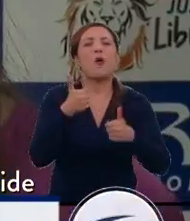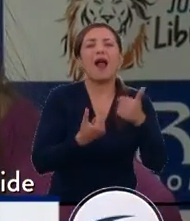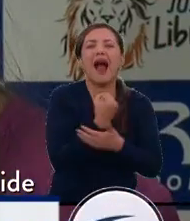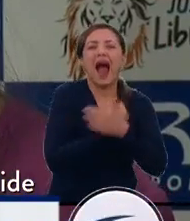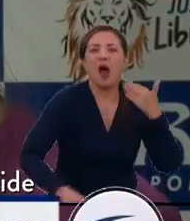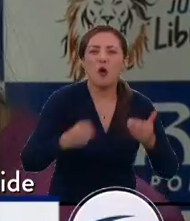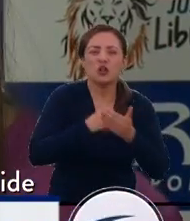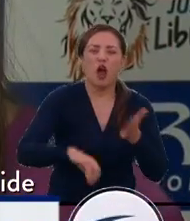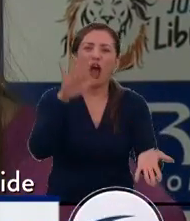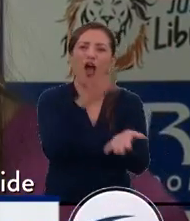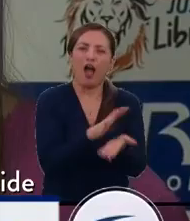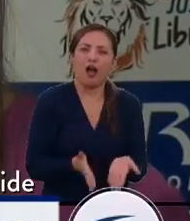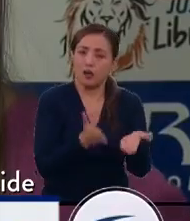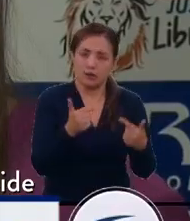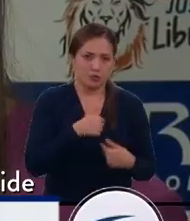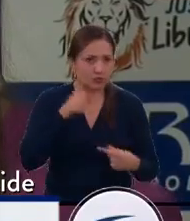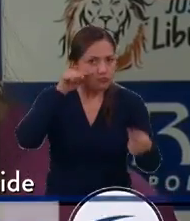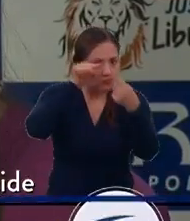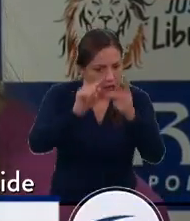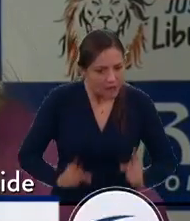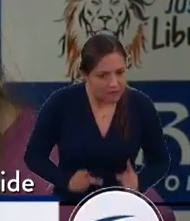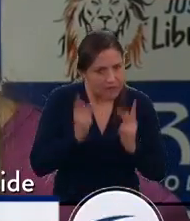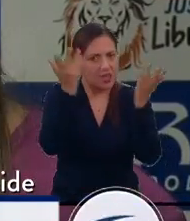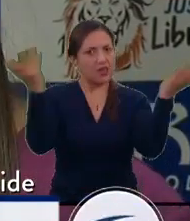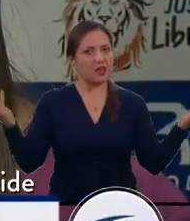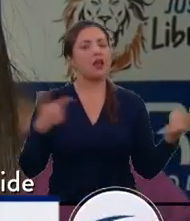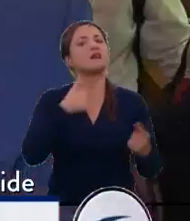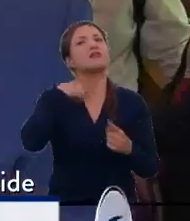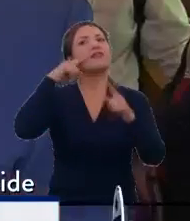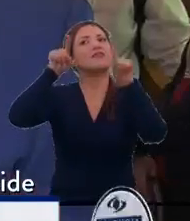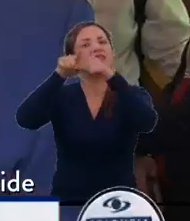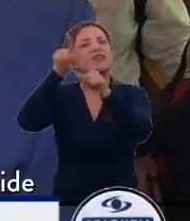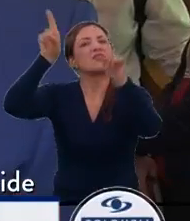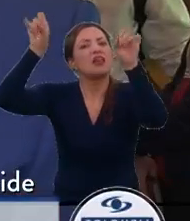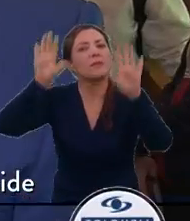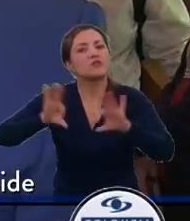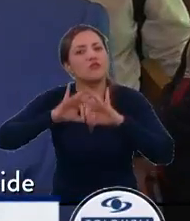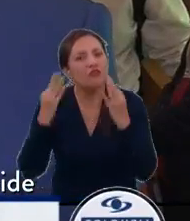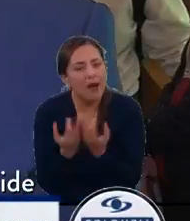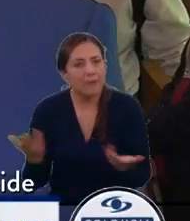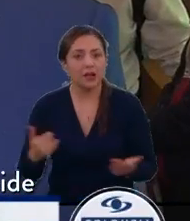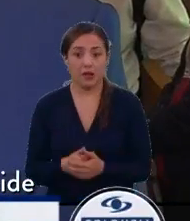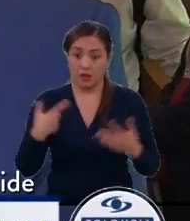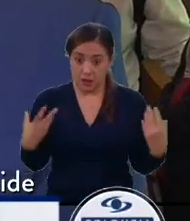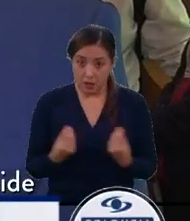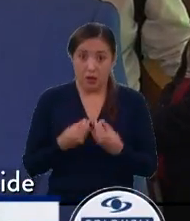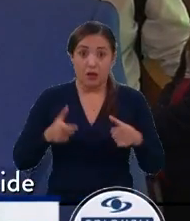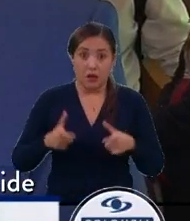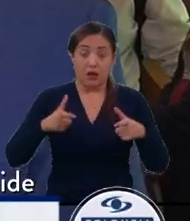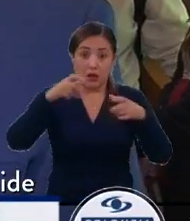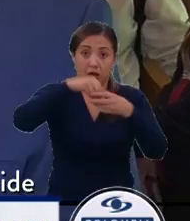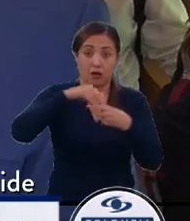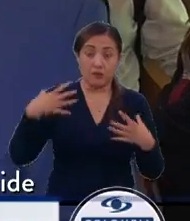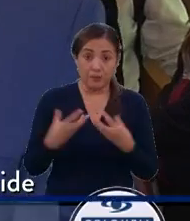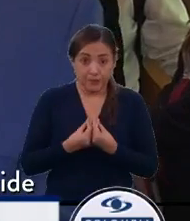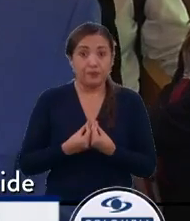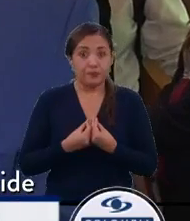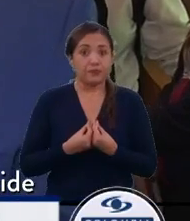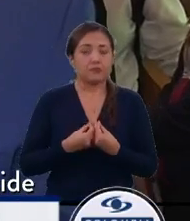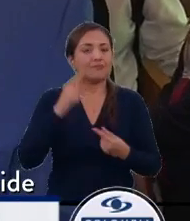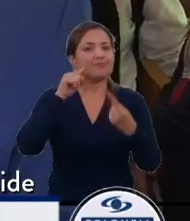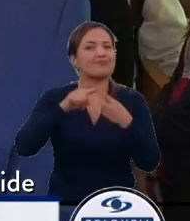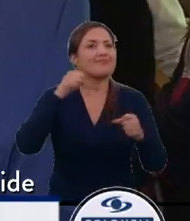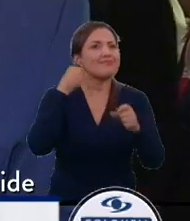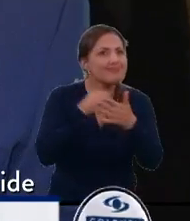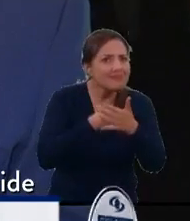nosotros somos pro vida, nos gusta el tema de la familia. La Corte ha estado en los últimos años, no solamente con el tema